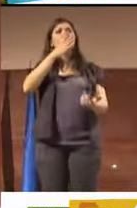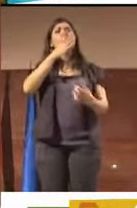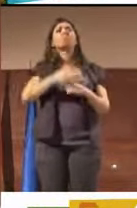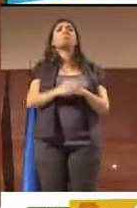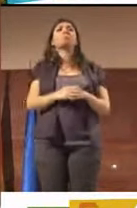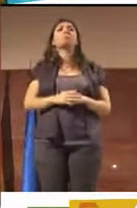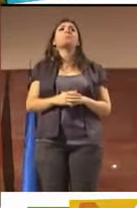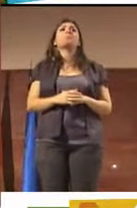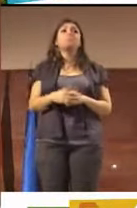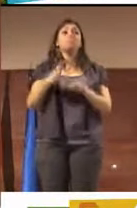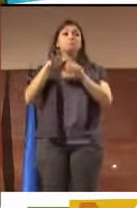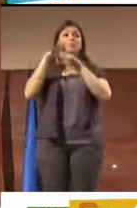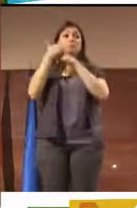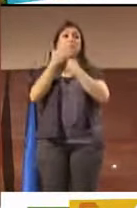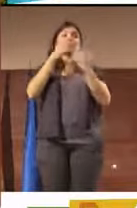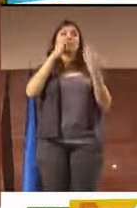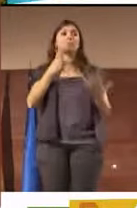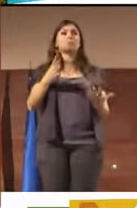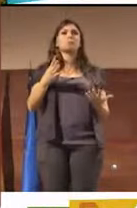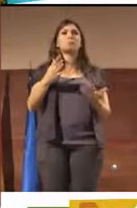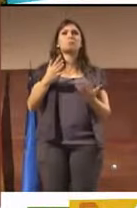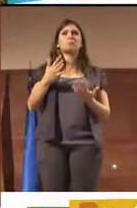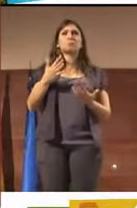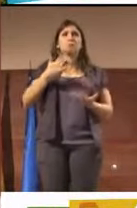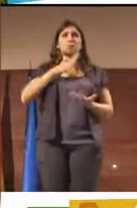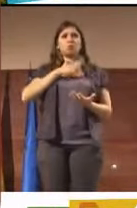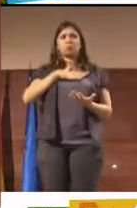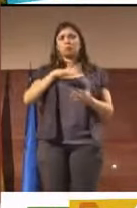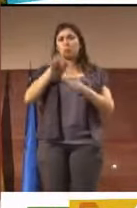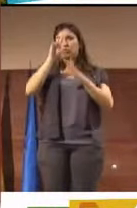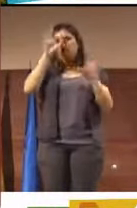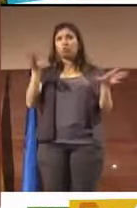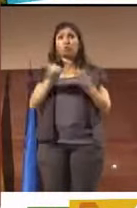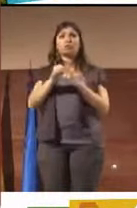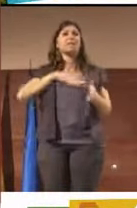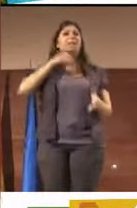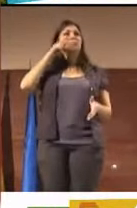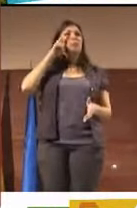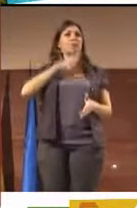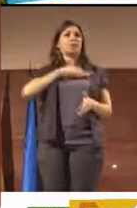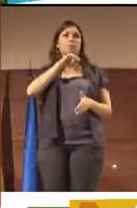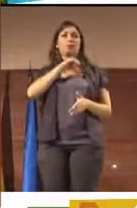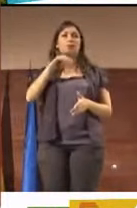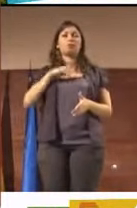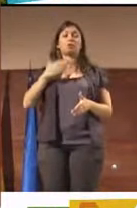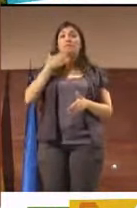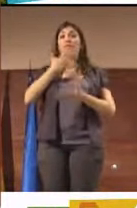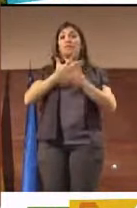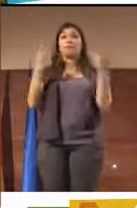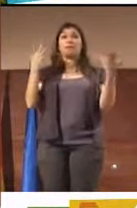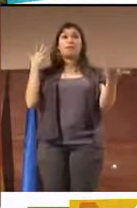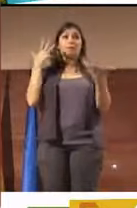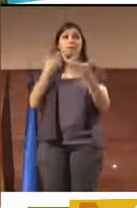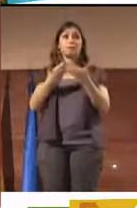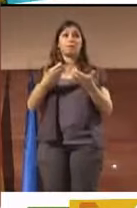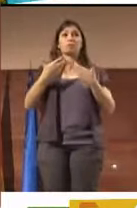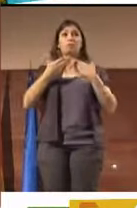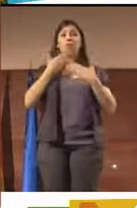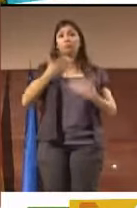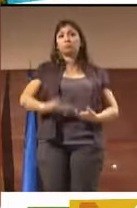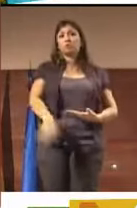en el contexto en que nos movemos, realmente yo he llegado a una conclusión por la experiencia personal. Tuve un accidente a los 17 años, una tetraplejia